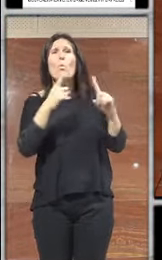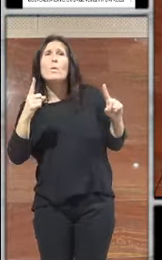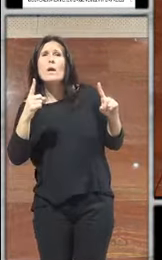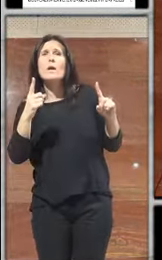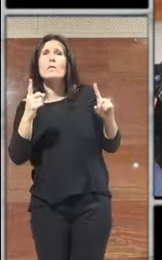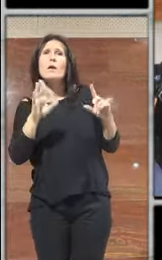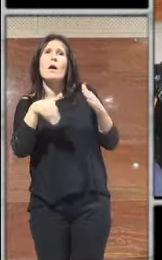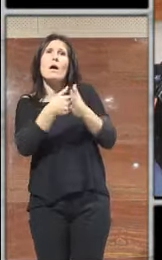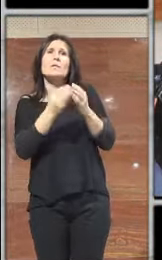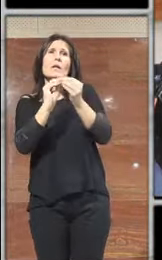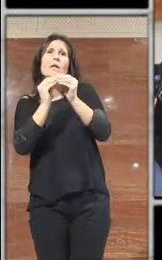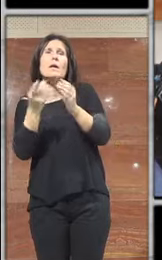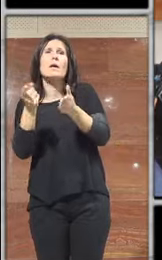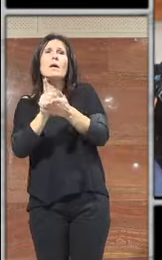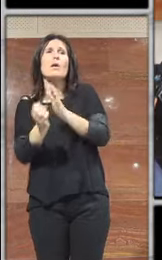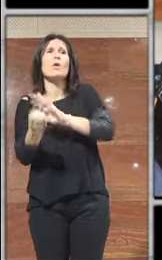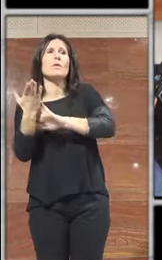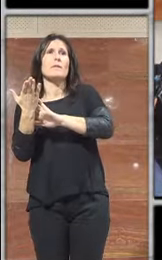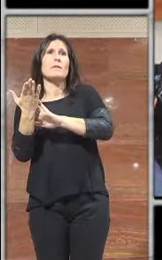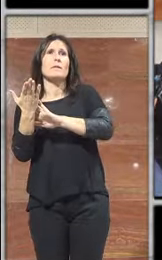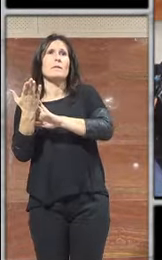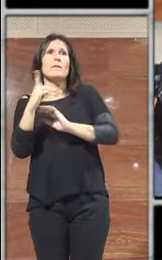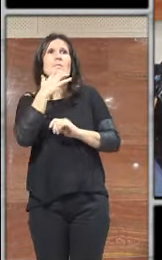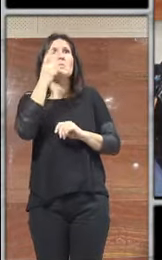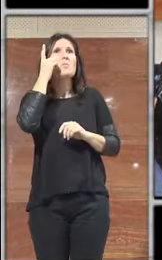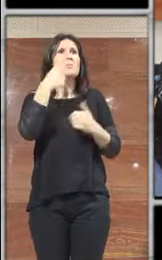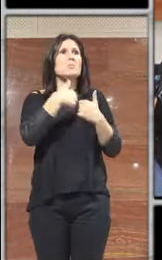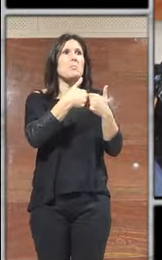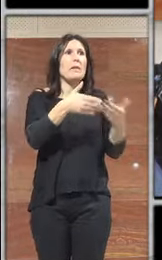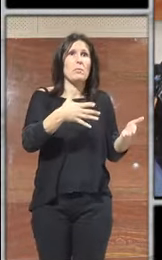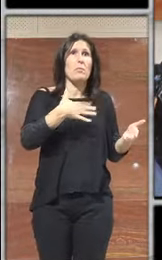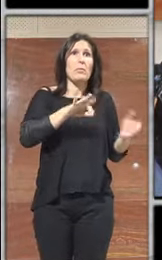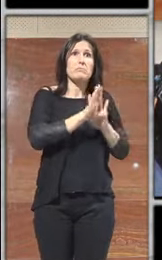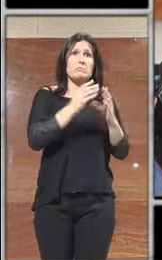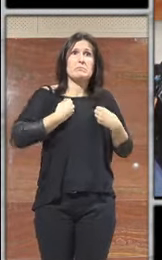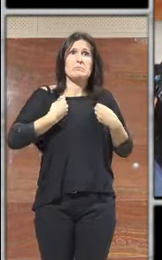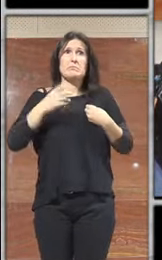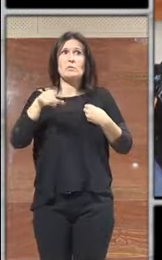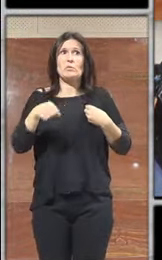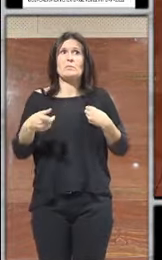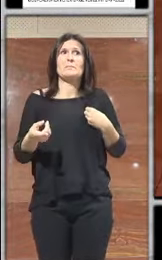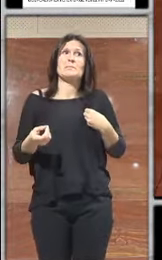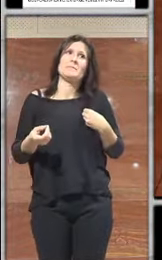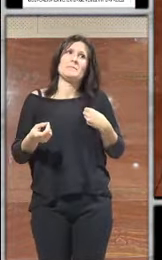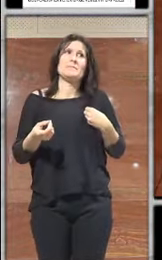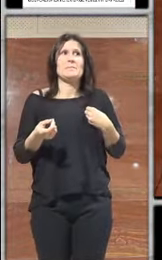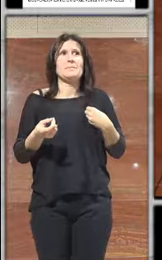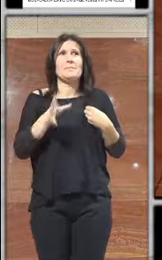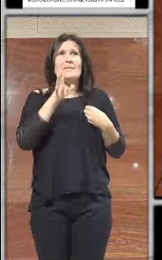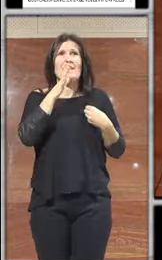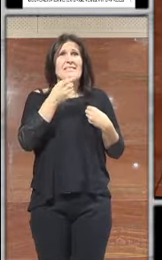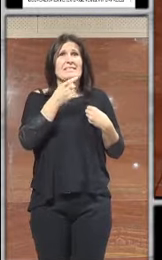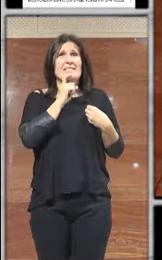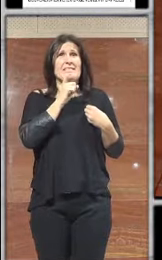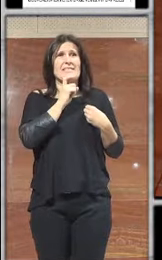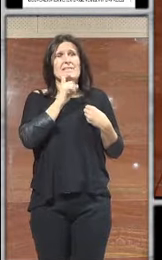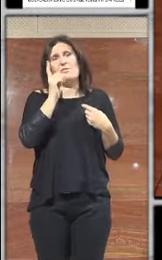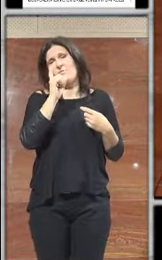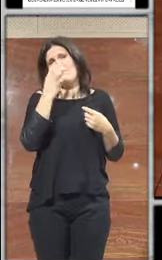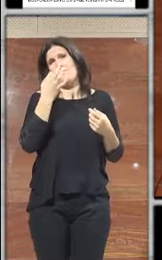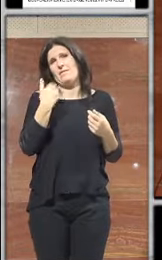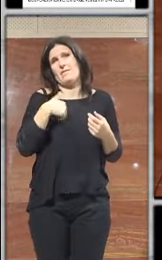Ya no. Podríamos vivir nosotros si perdemos el móvil y pierdo todos mis contactos, tal, eso ya no, a estas actividades de la película ya no debería de pasar, ¿no?